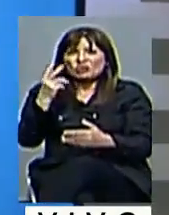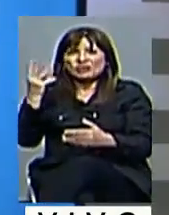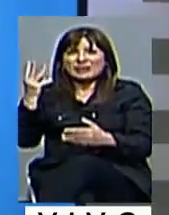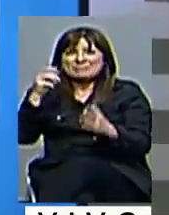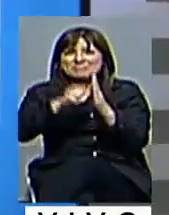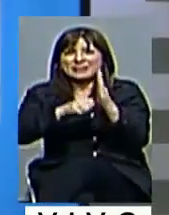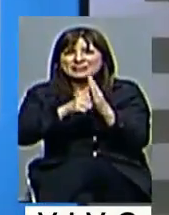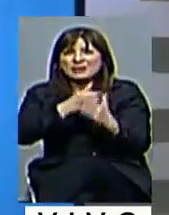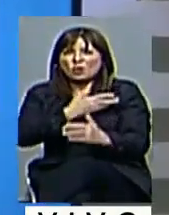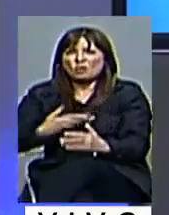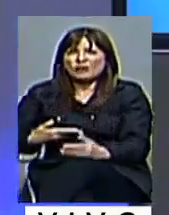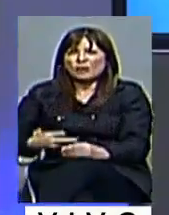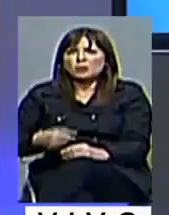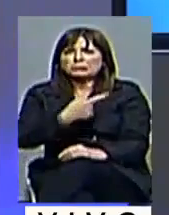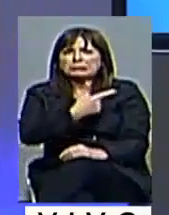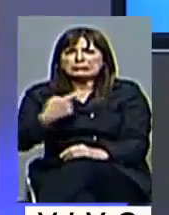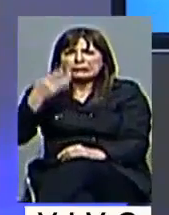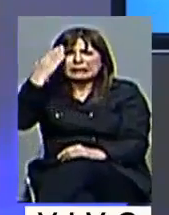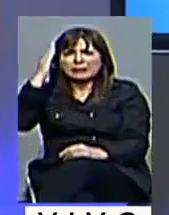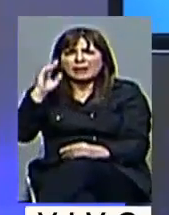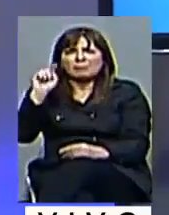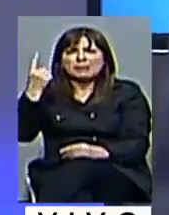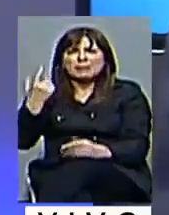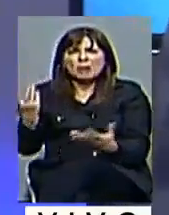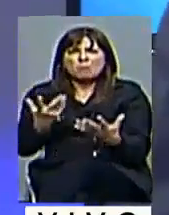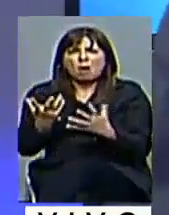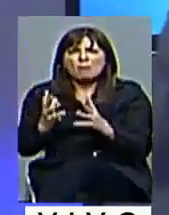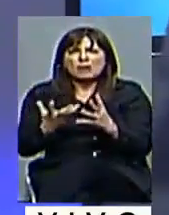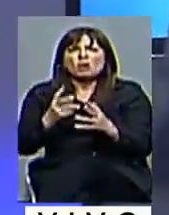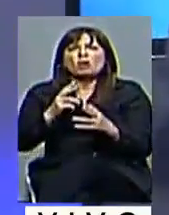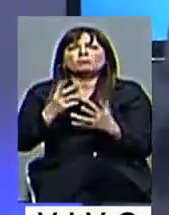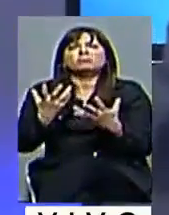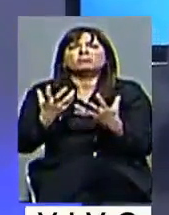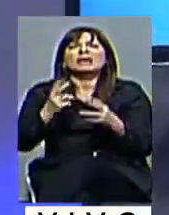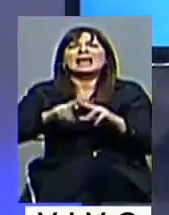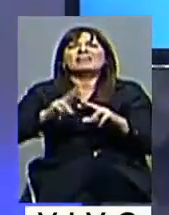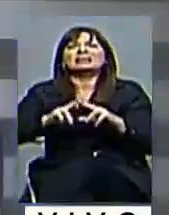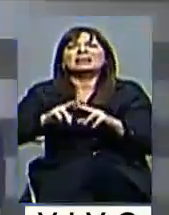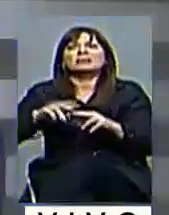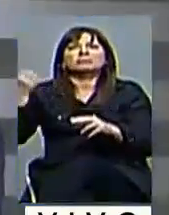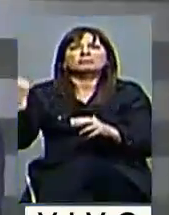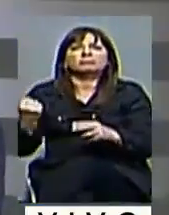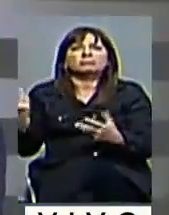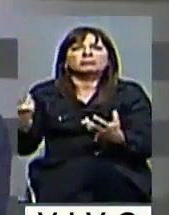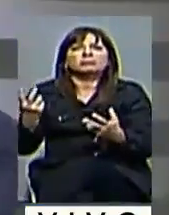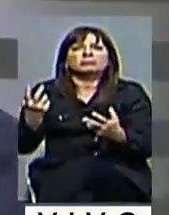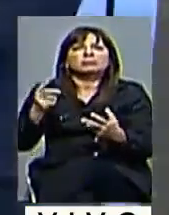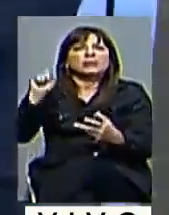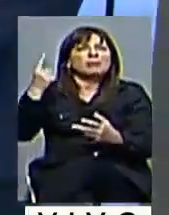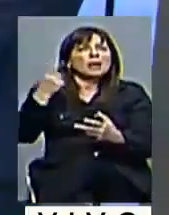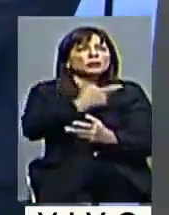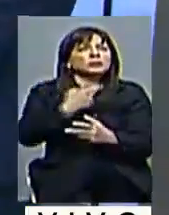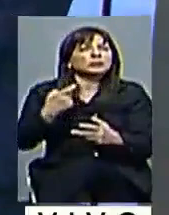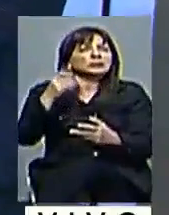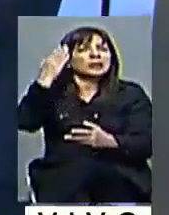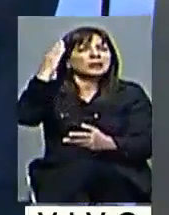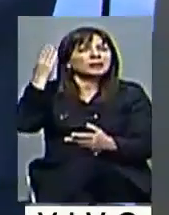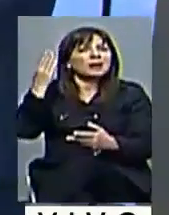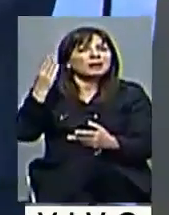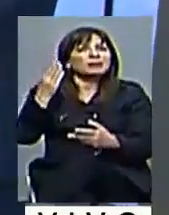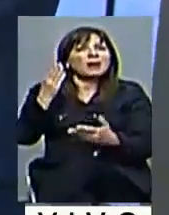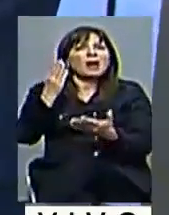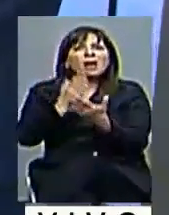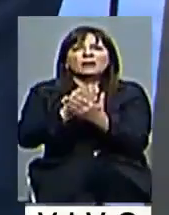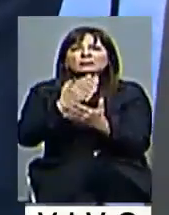100 días, siempre se habla últimamente, los primeros 100 días, ¿qué va a hacer en sus 100 días? Claro. Le pasó al agua a Piñera. ¿Hasta cuándo dura esta luna? La veda anterior le